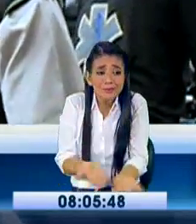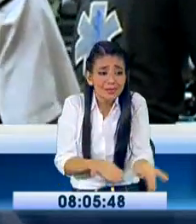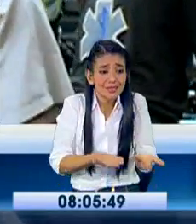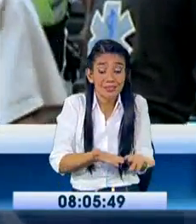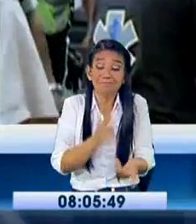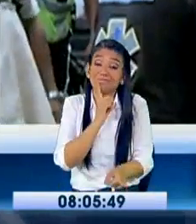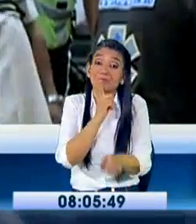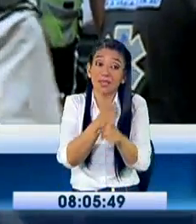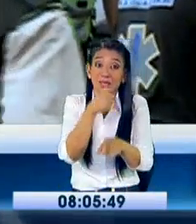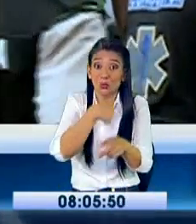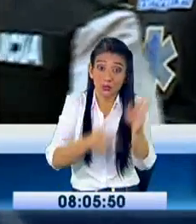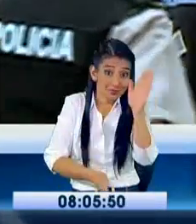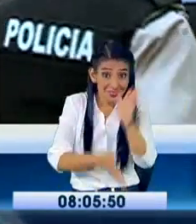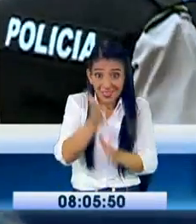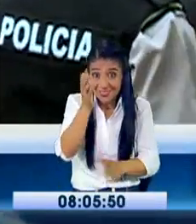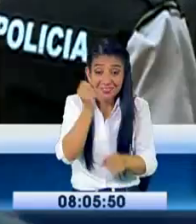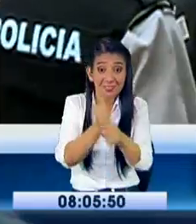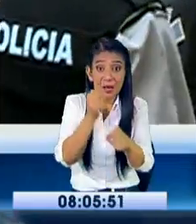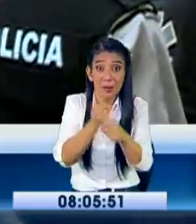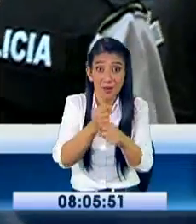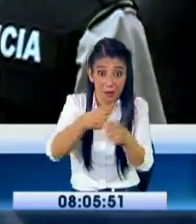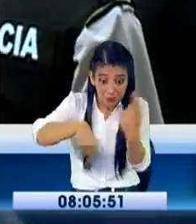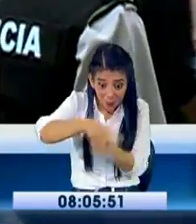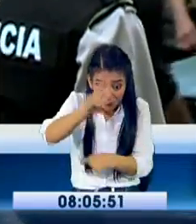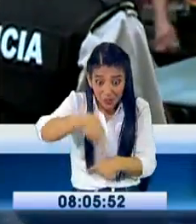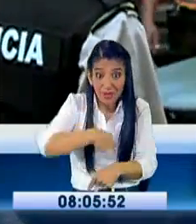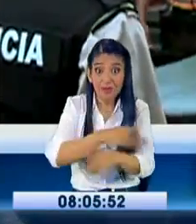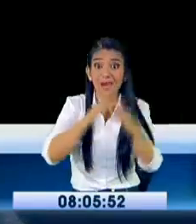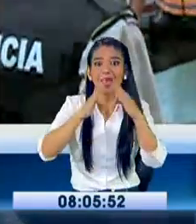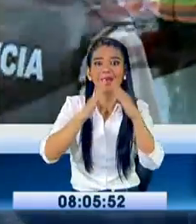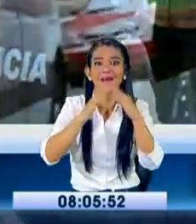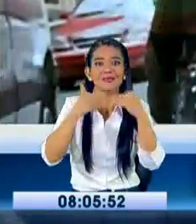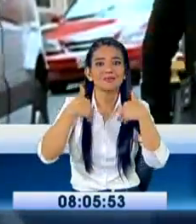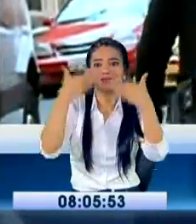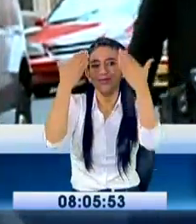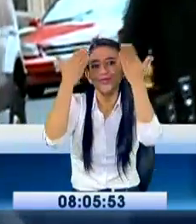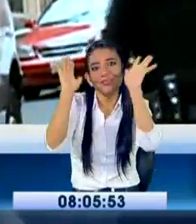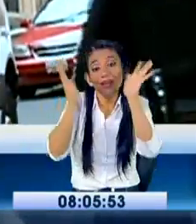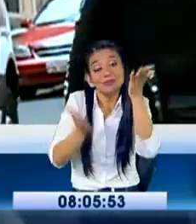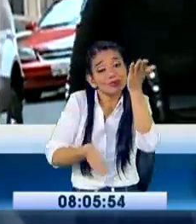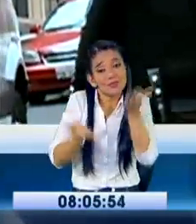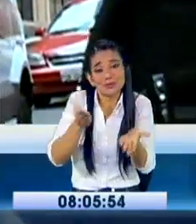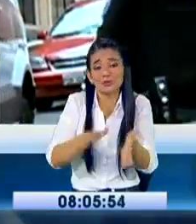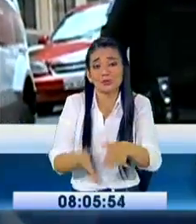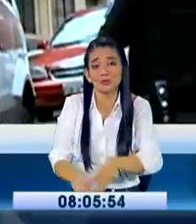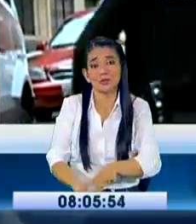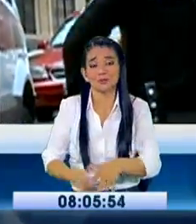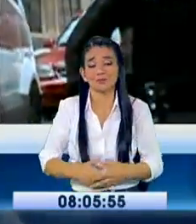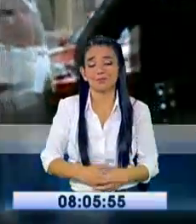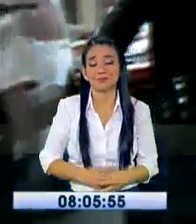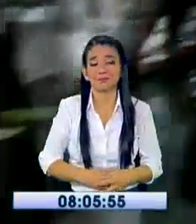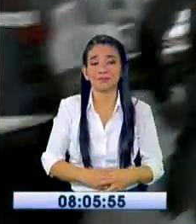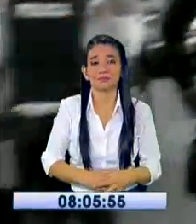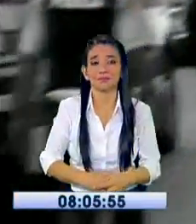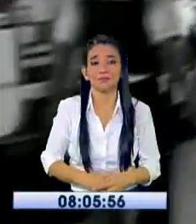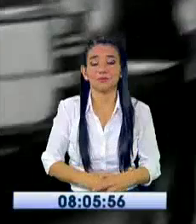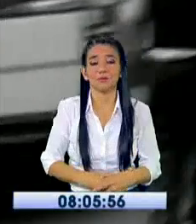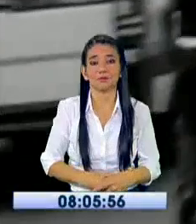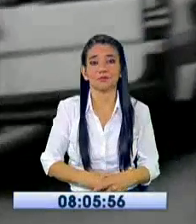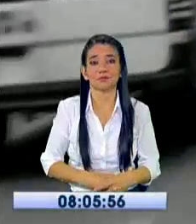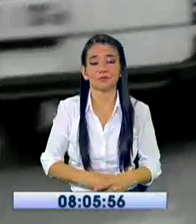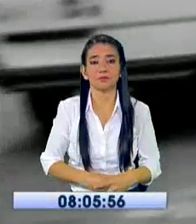reaparición del doctor Héctor Vanegas como abogado de la familia de la cantante que murió. Más testigos rindieron su declaración y se espera ahora que